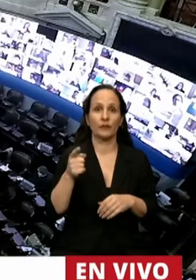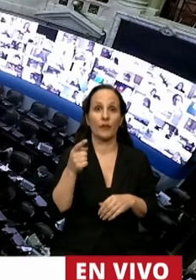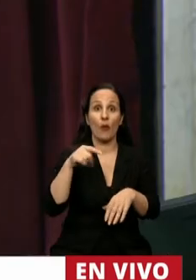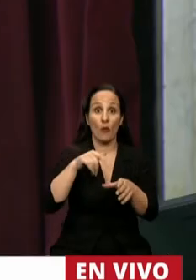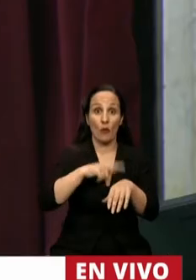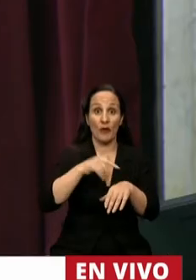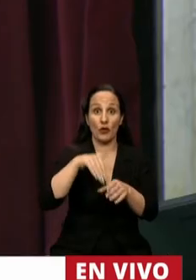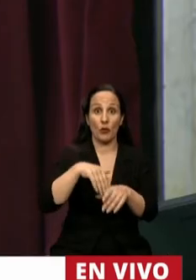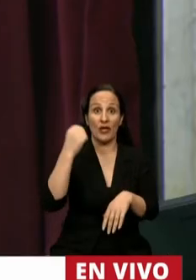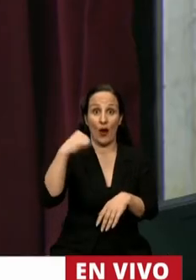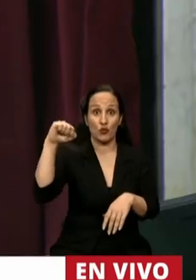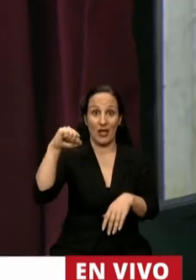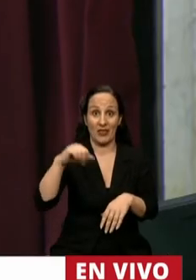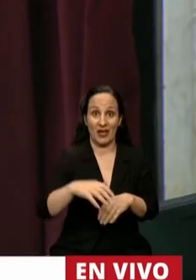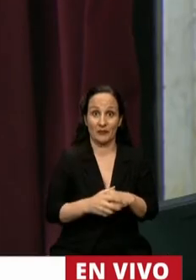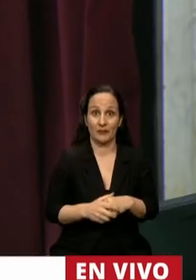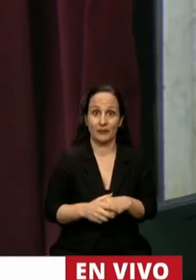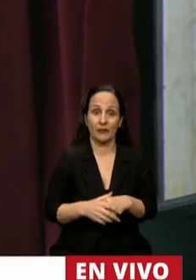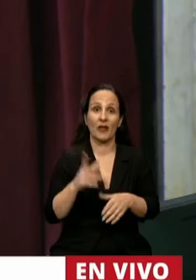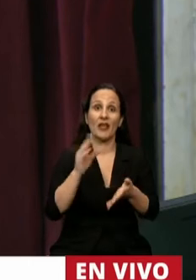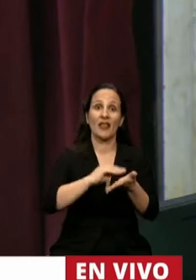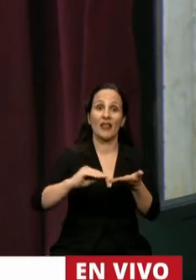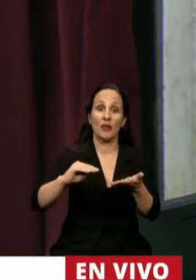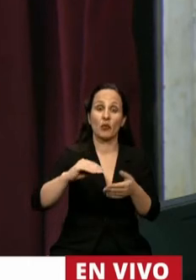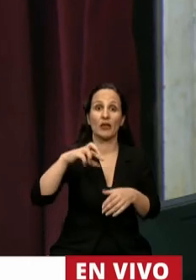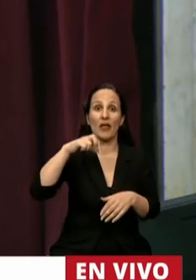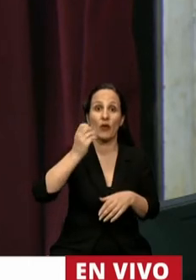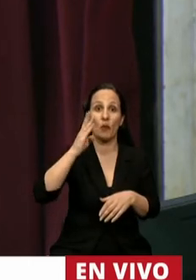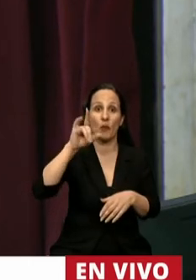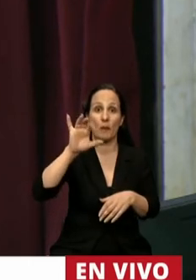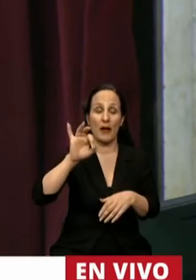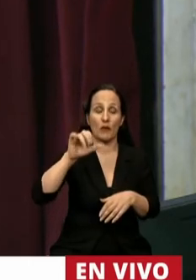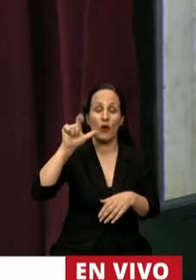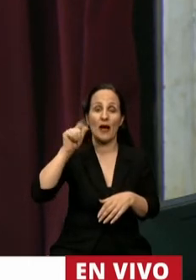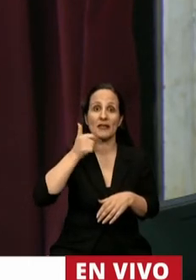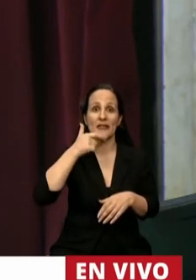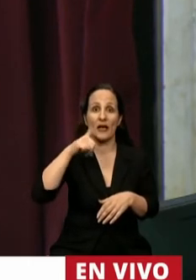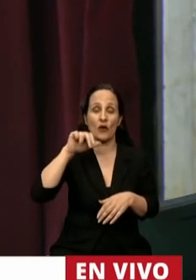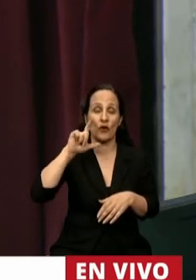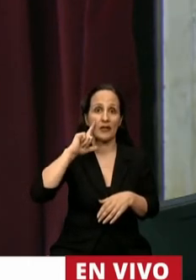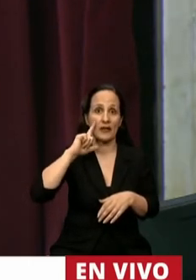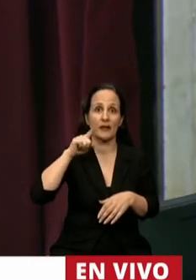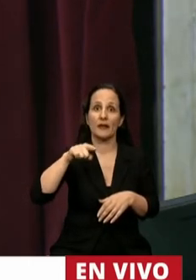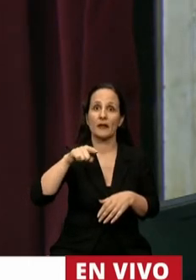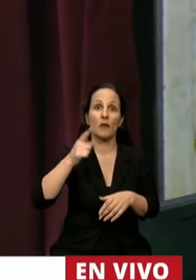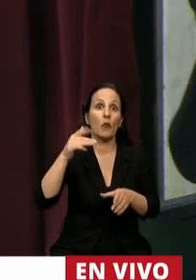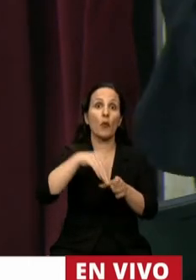Ausente a la hora de votar. Diputado Pablo Miguel Anzalone, para indicar el sentido de su